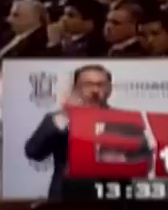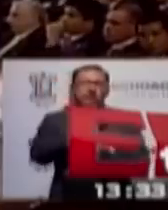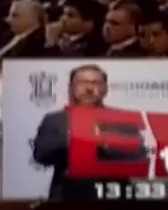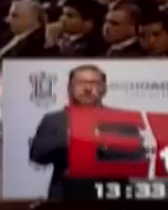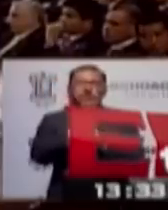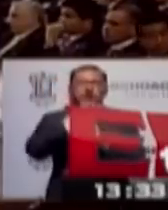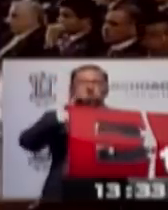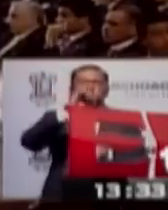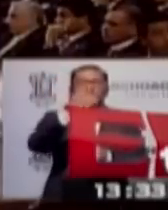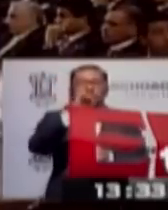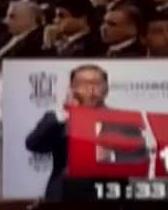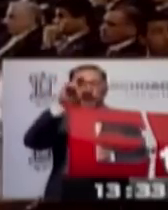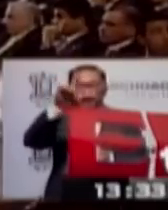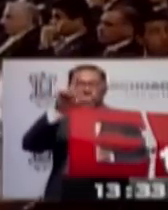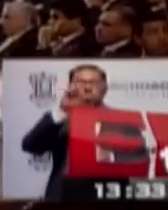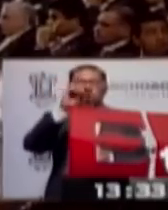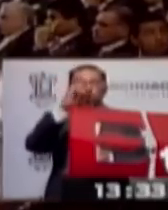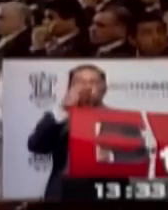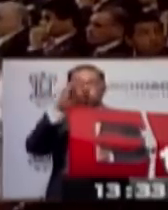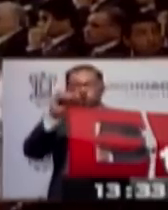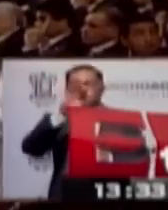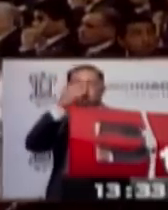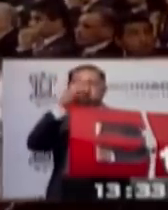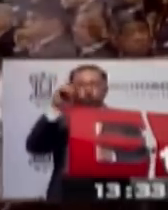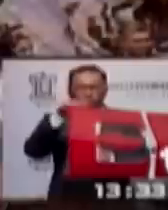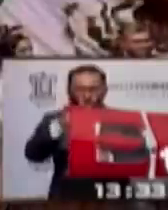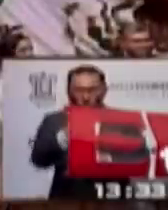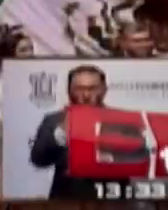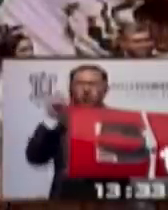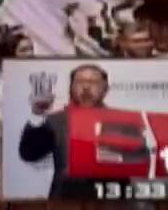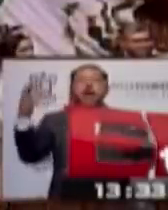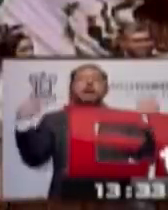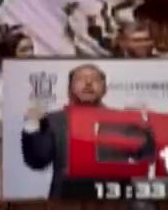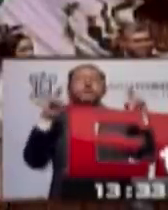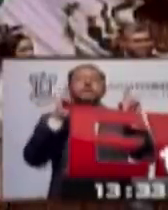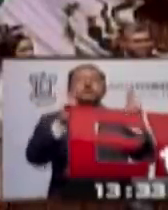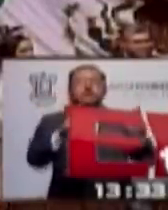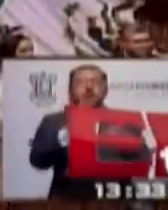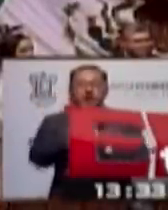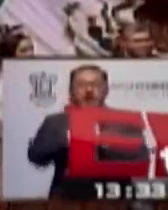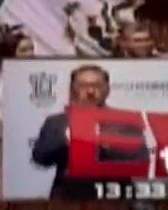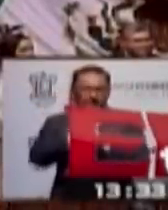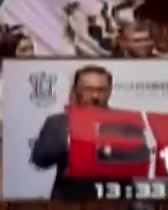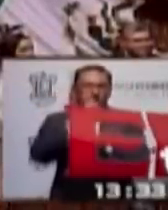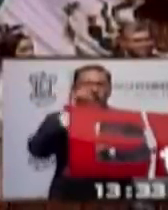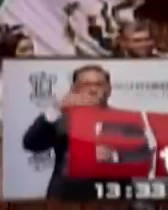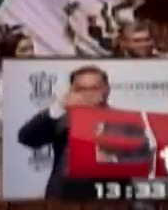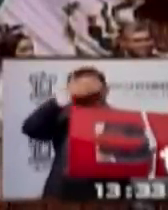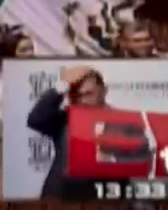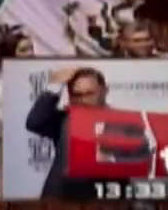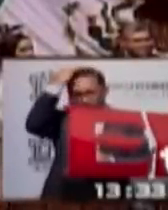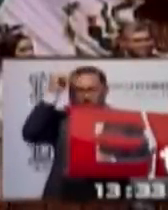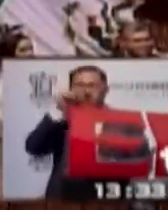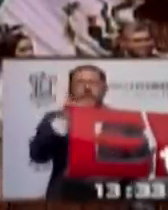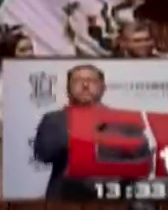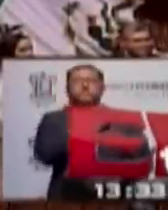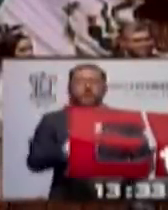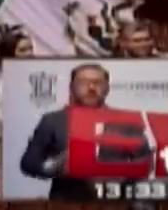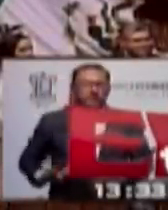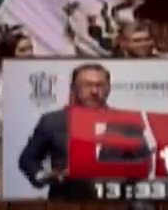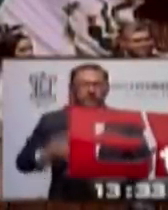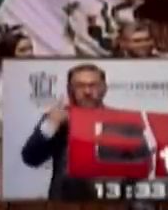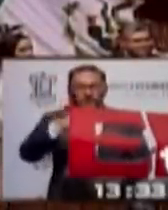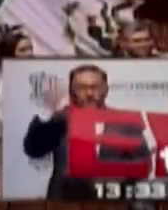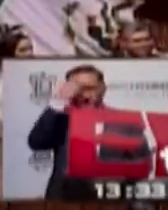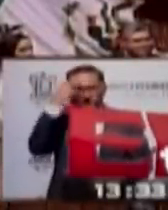Miguel Ángel Osorio Chong, con la representación personal del licenciado Enrique Peña Nieto, presidente de los Estados